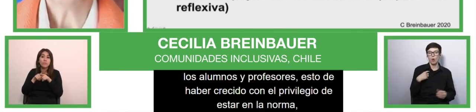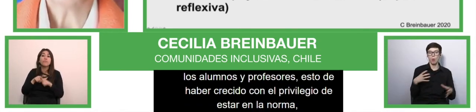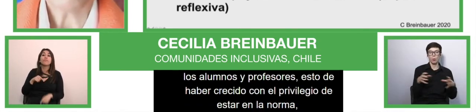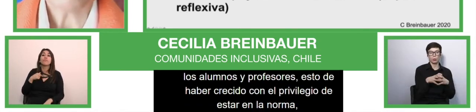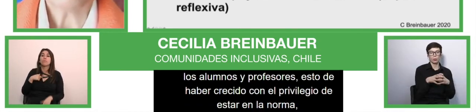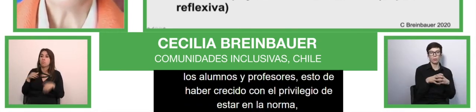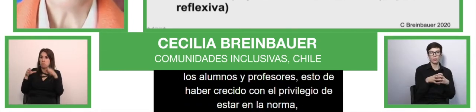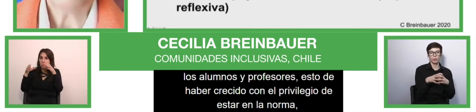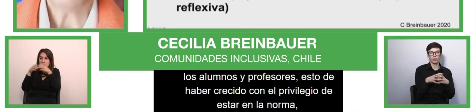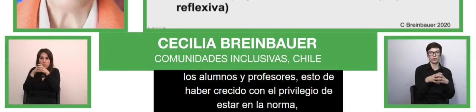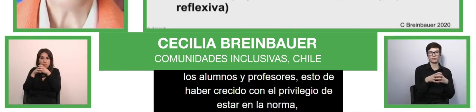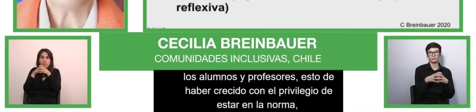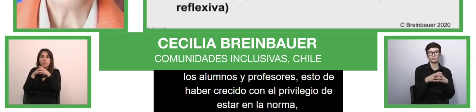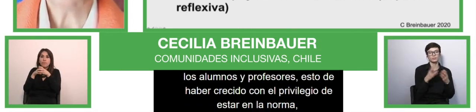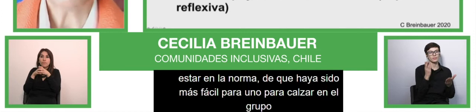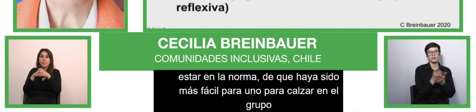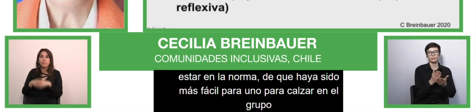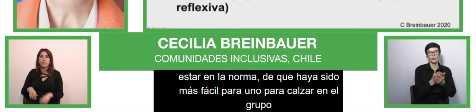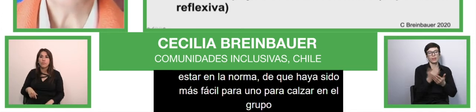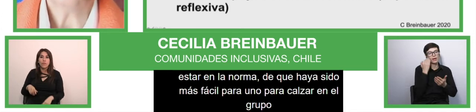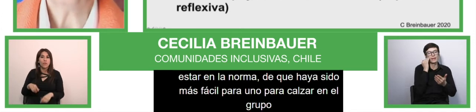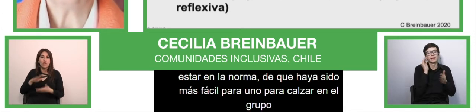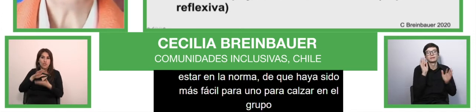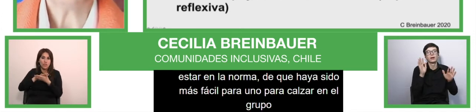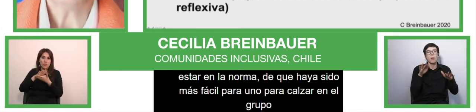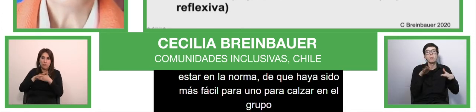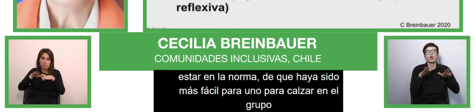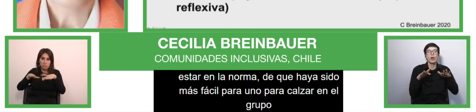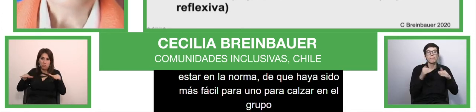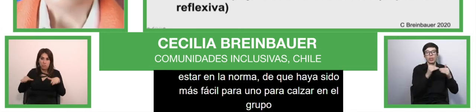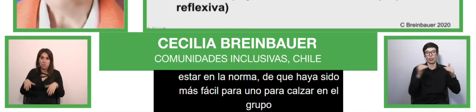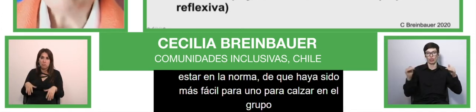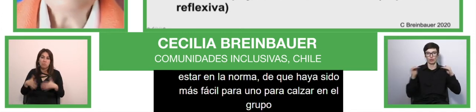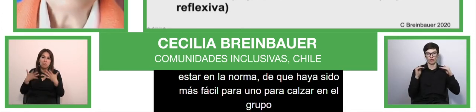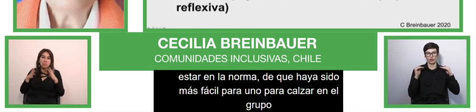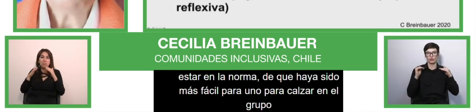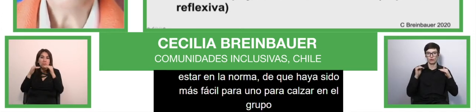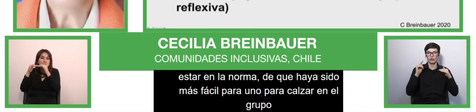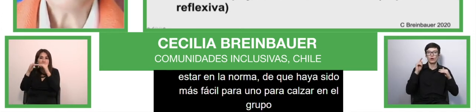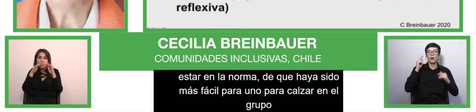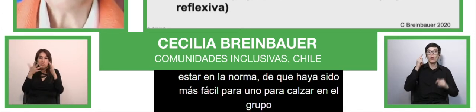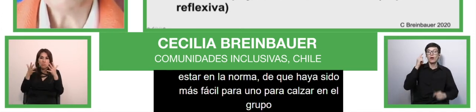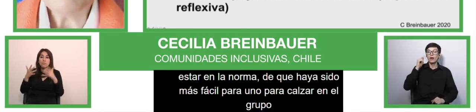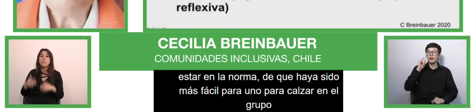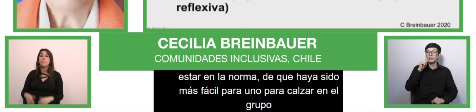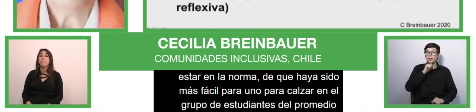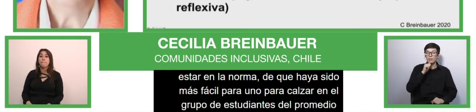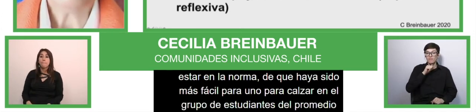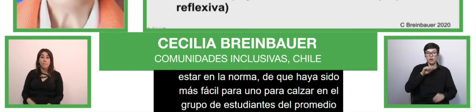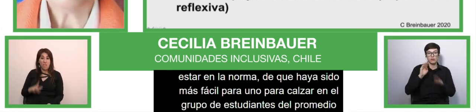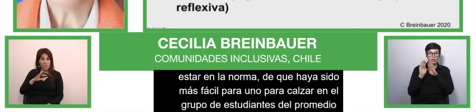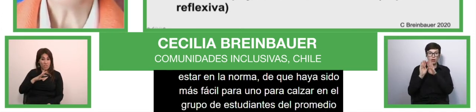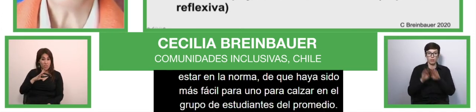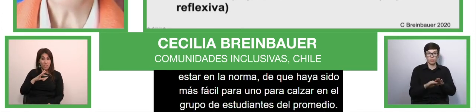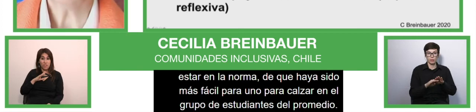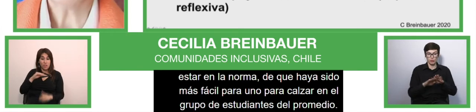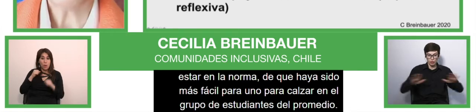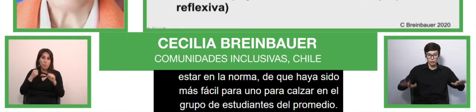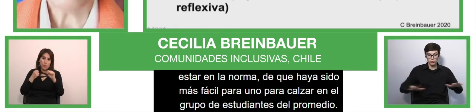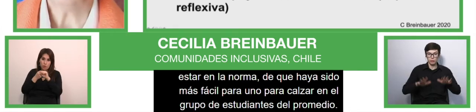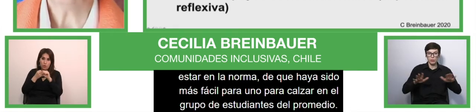grupo de estudiantes del promedio la falta de apoyos que promueven el bienestar